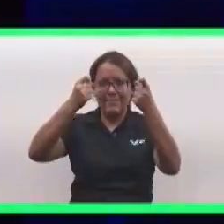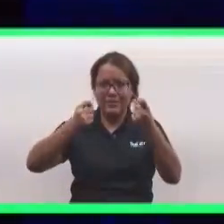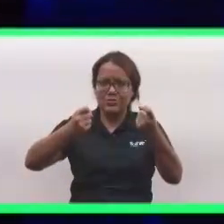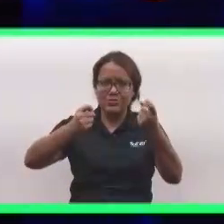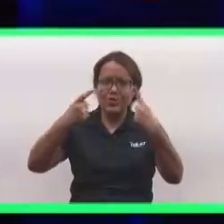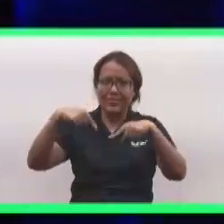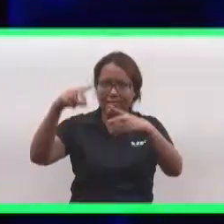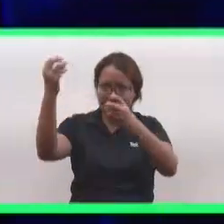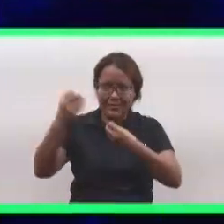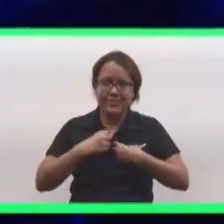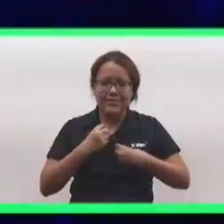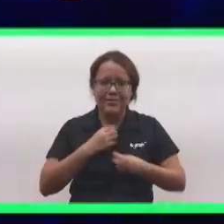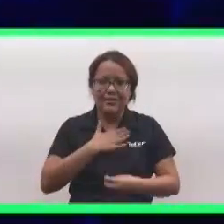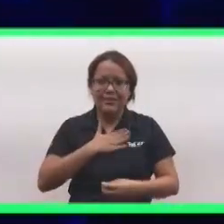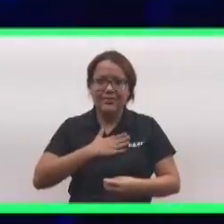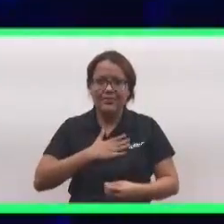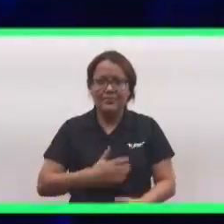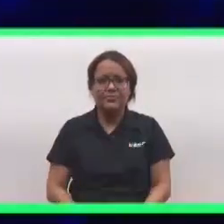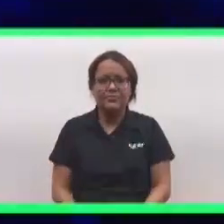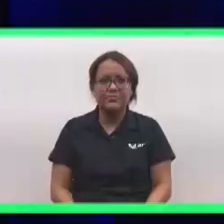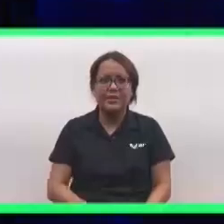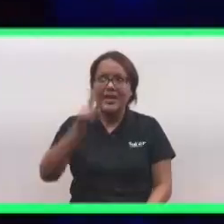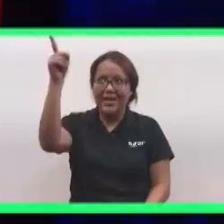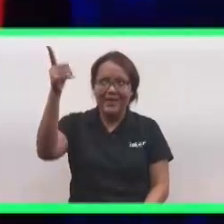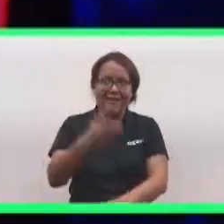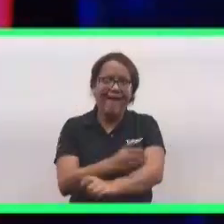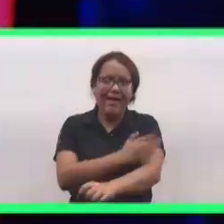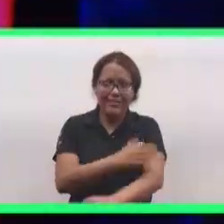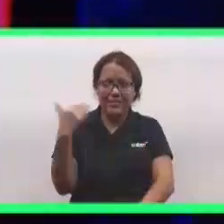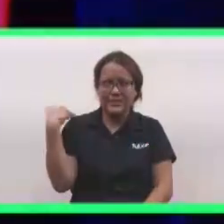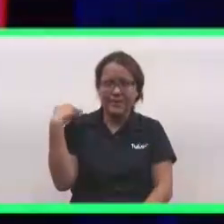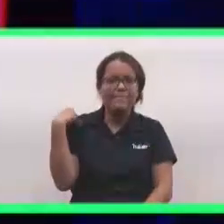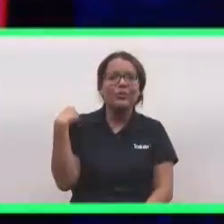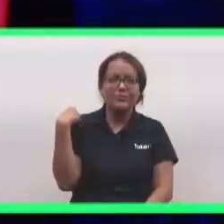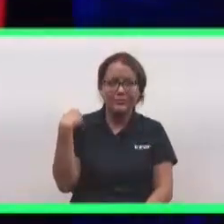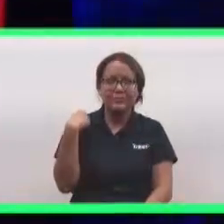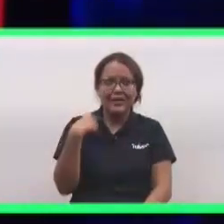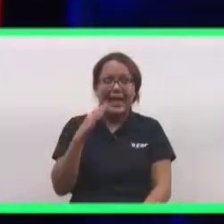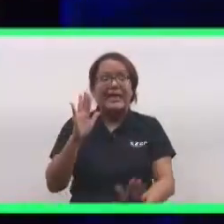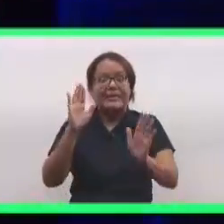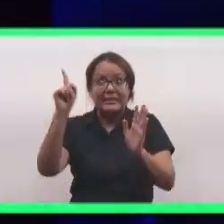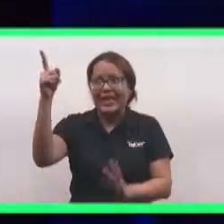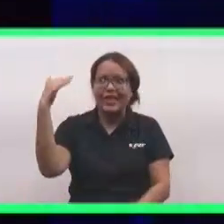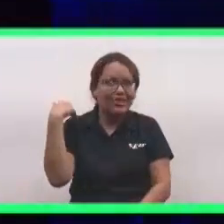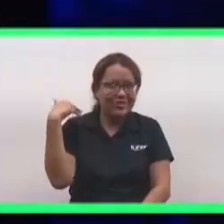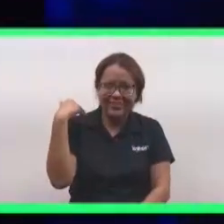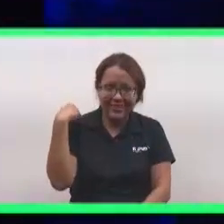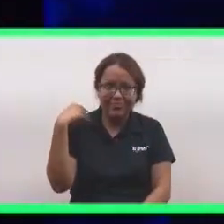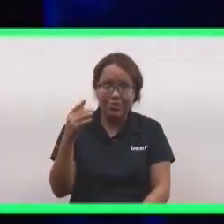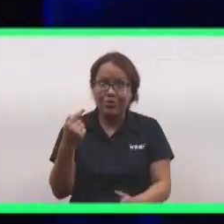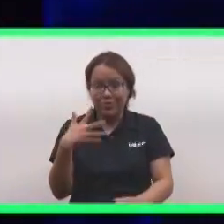es irrevocable. ¿Te llamó? Te llamó. ¿No te llamó? Pues vamos a orar para que te llame.